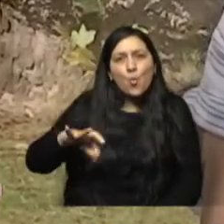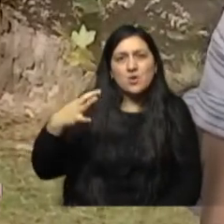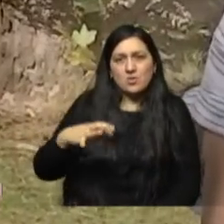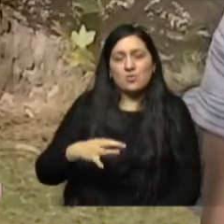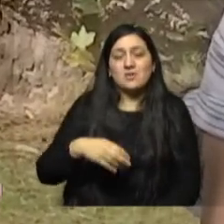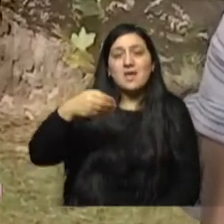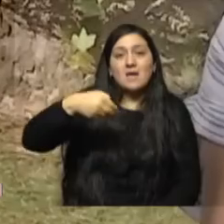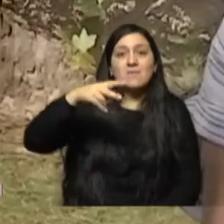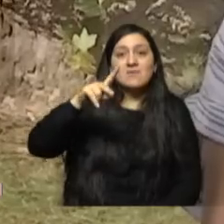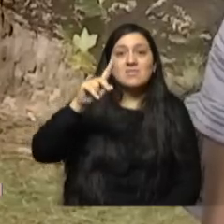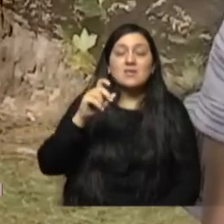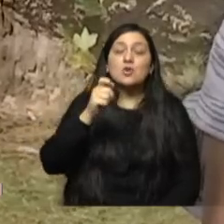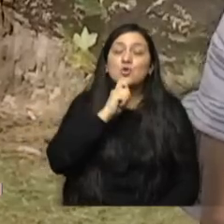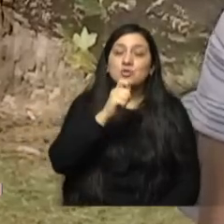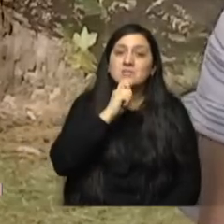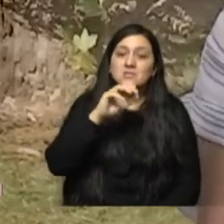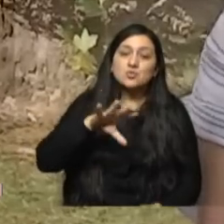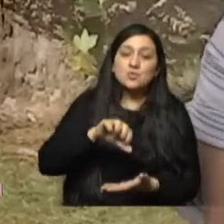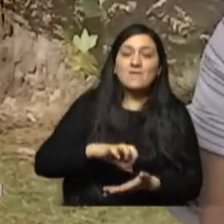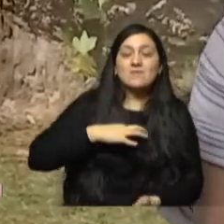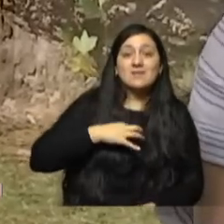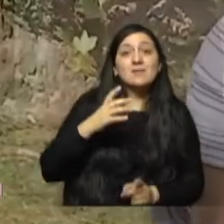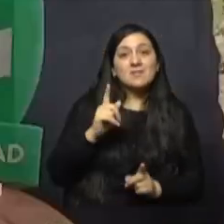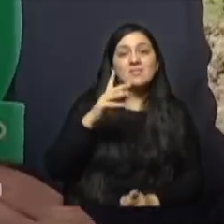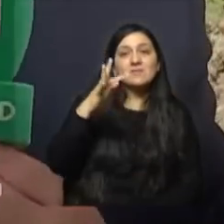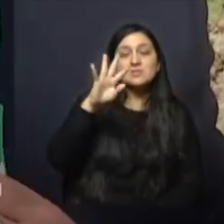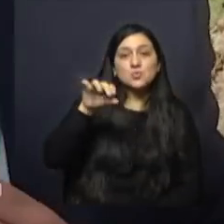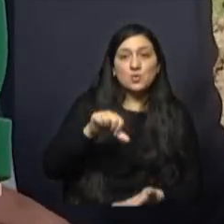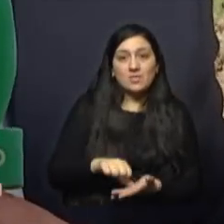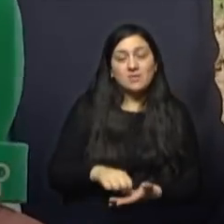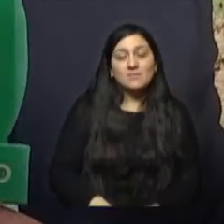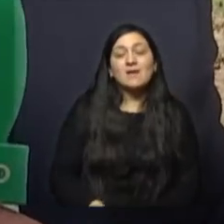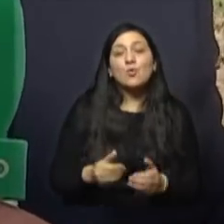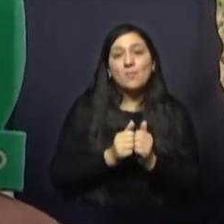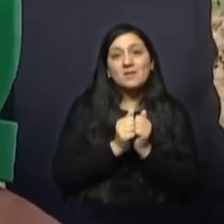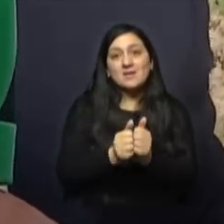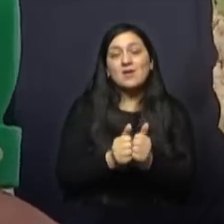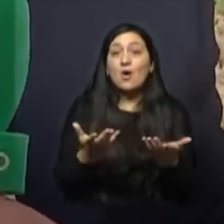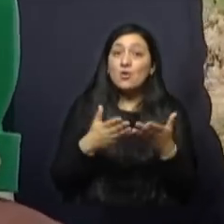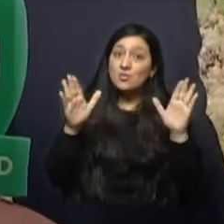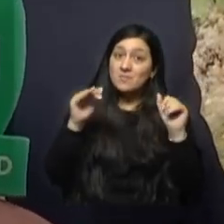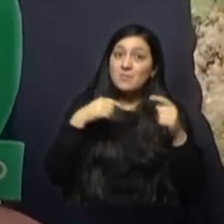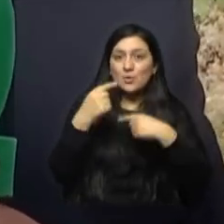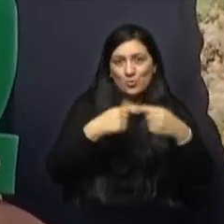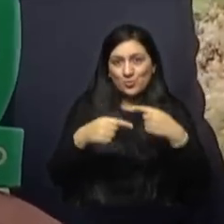MBD Noticias, Ciudad Viva, TV Ciudad va a estar acompañándonos. Compañeros, desde aquí nos despedimos, pero seguimos en esta temática. Muy bien.